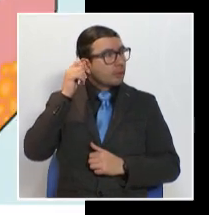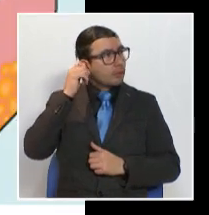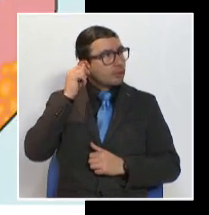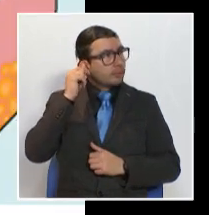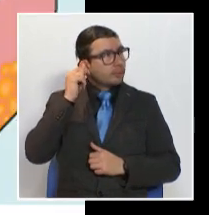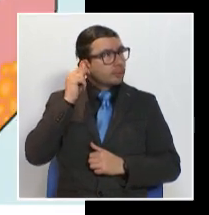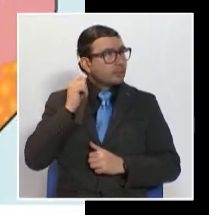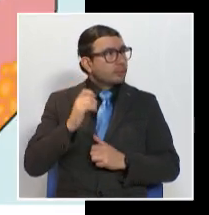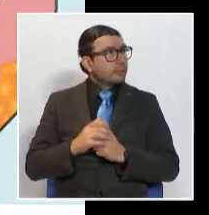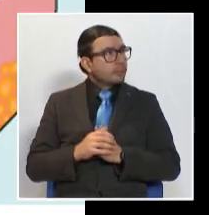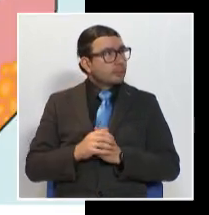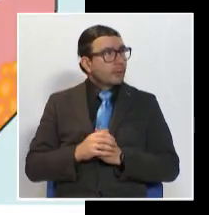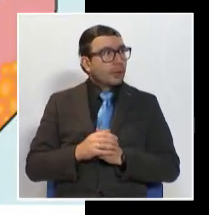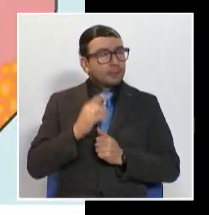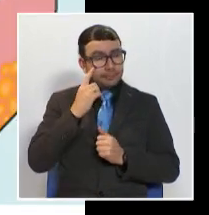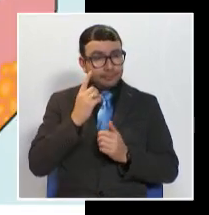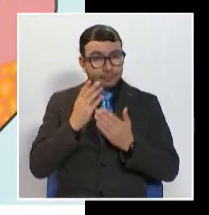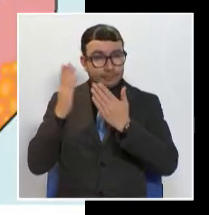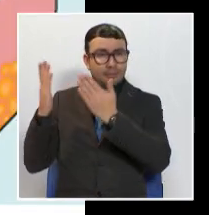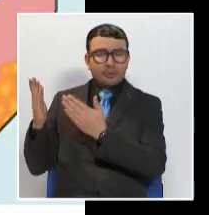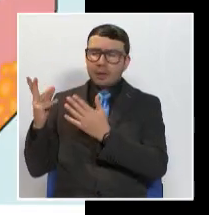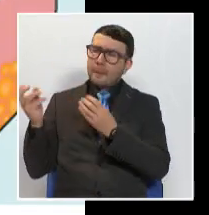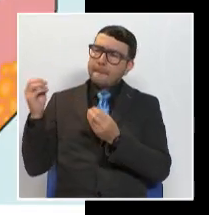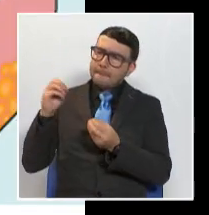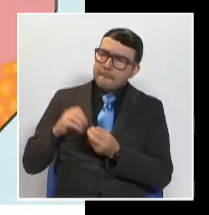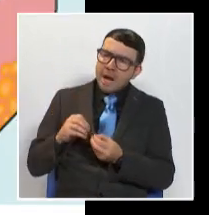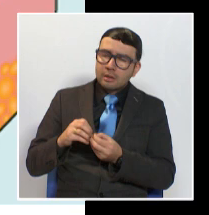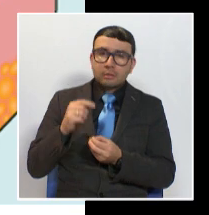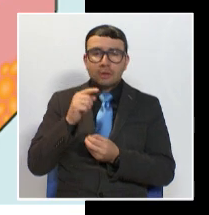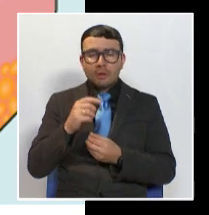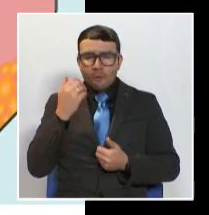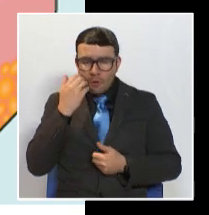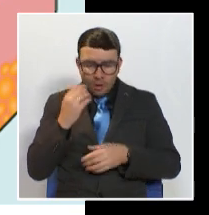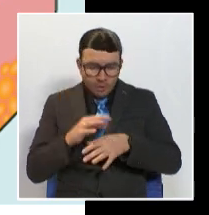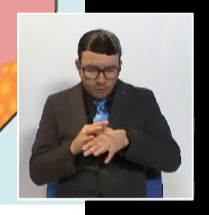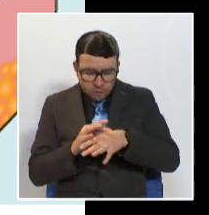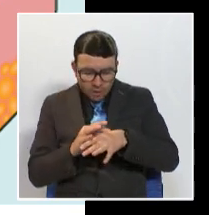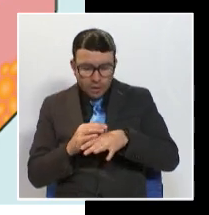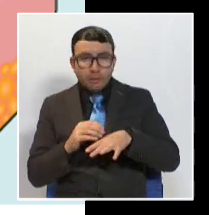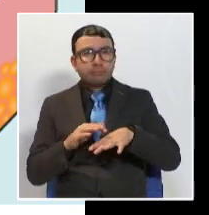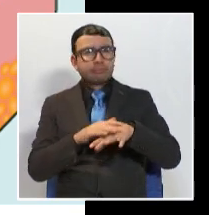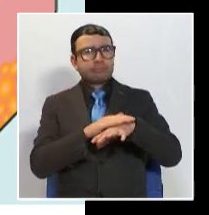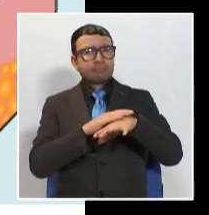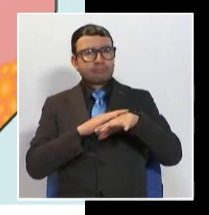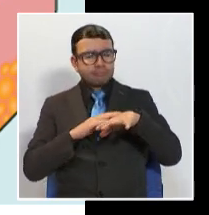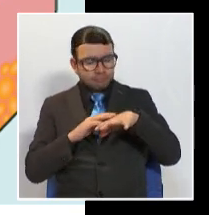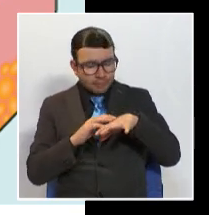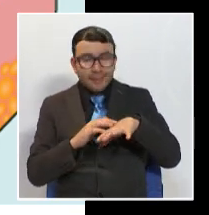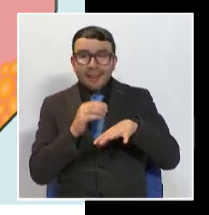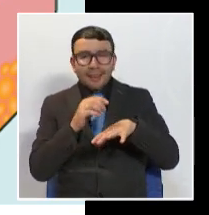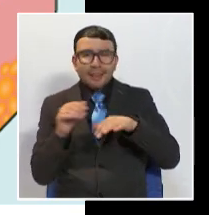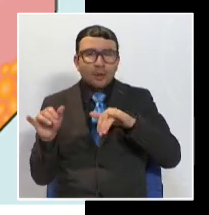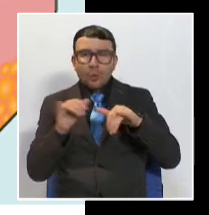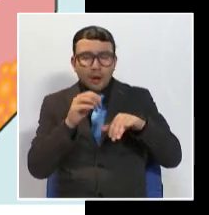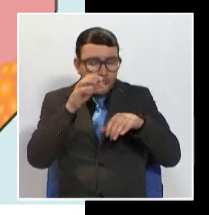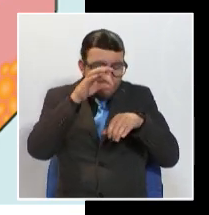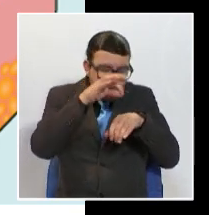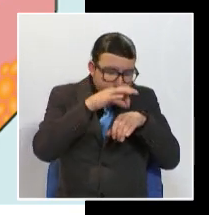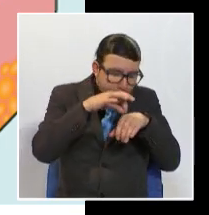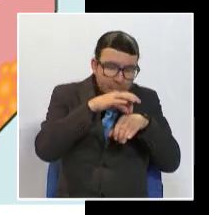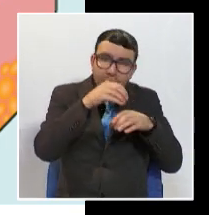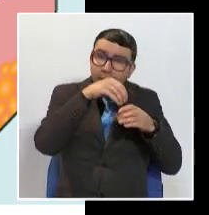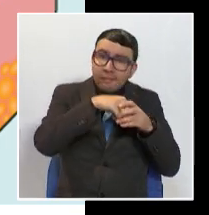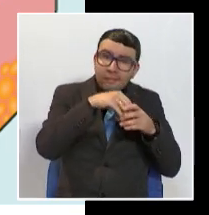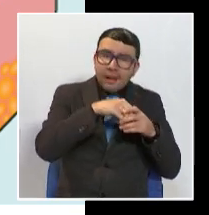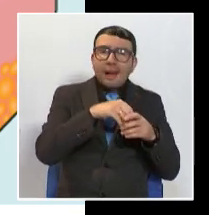En la siguiente imagen vemos otro tipo de lesión dermatológica, las vesículas. La vesícula simplemente se refiere a una cavidad llena de líquido que